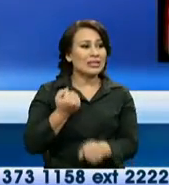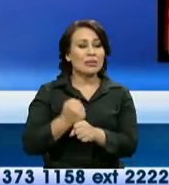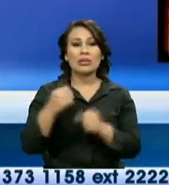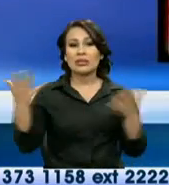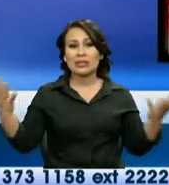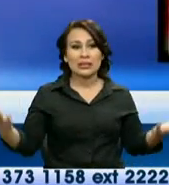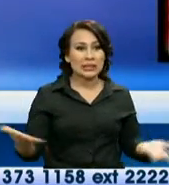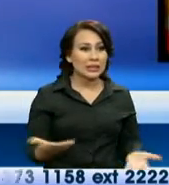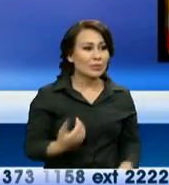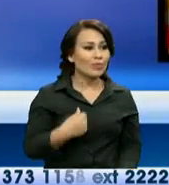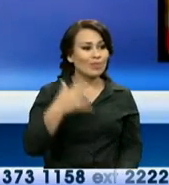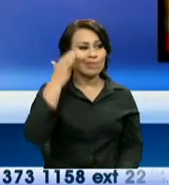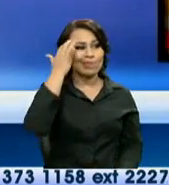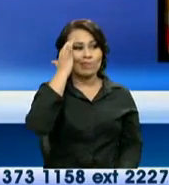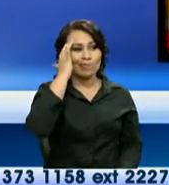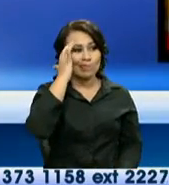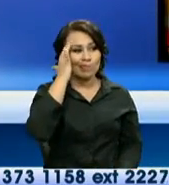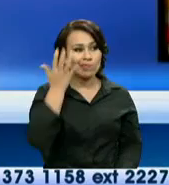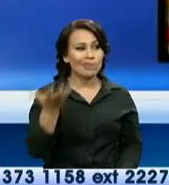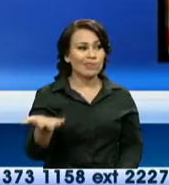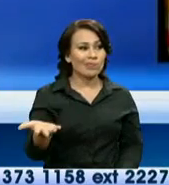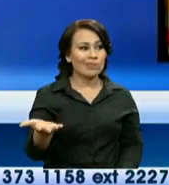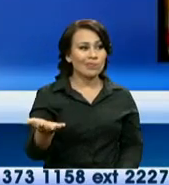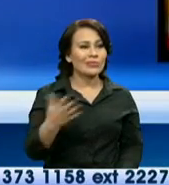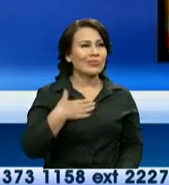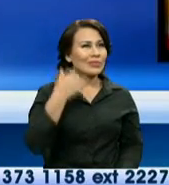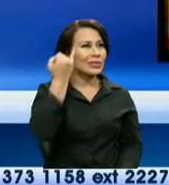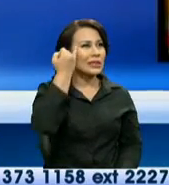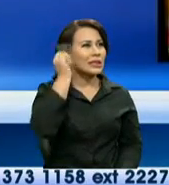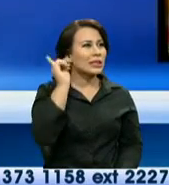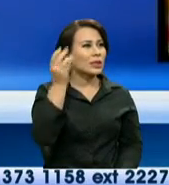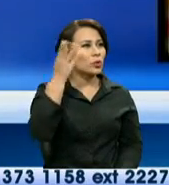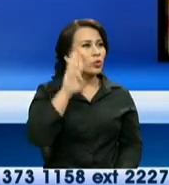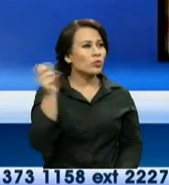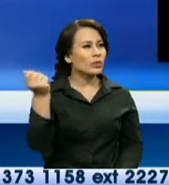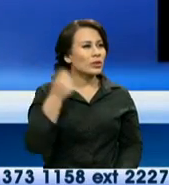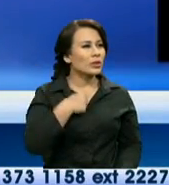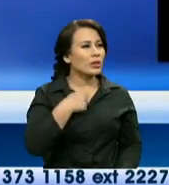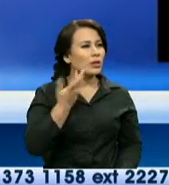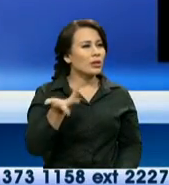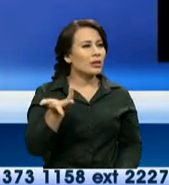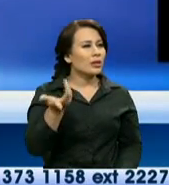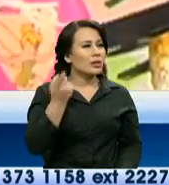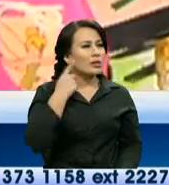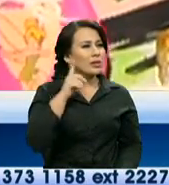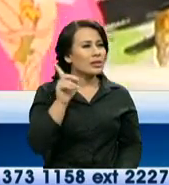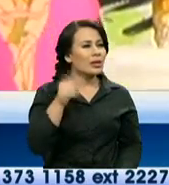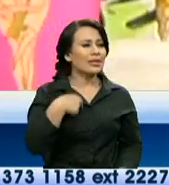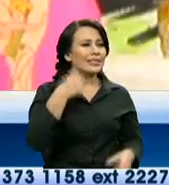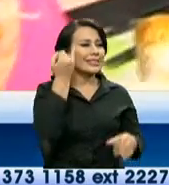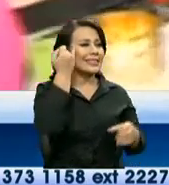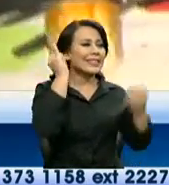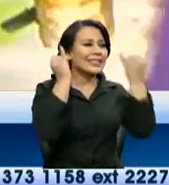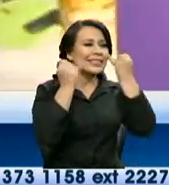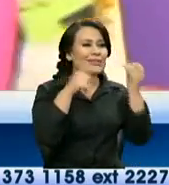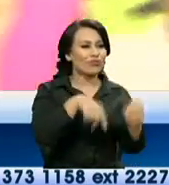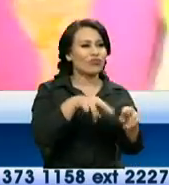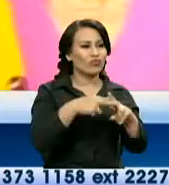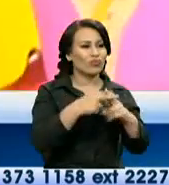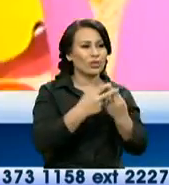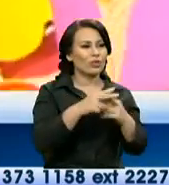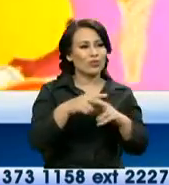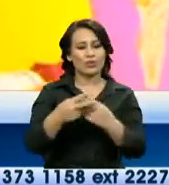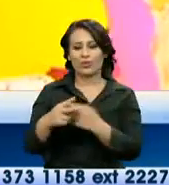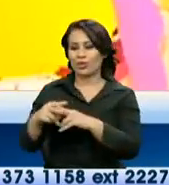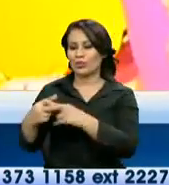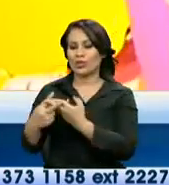me inventé mi credibilidad que Dios me dio, me fui creando cositas así. Y ese fue su punto de partida. De